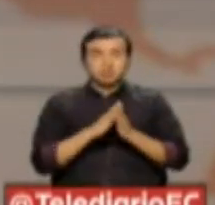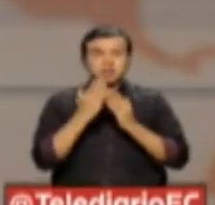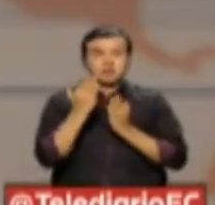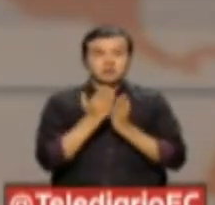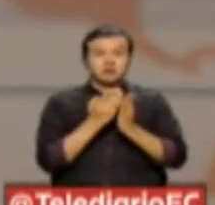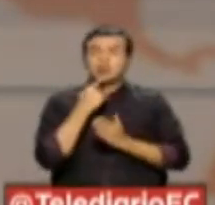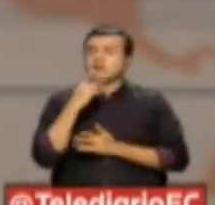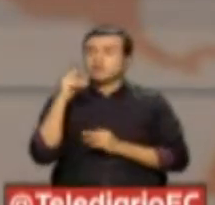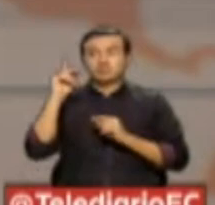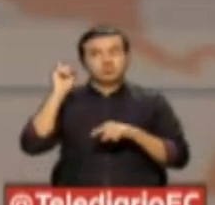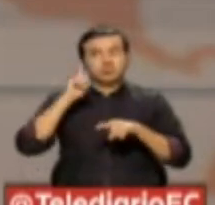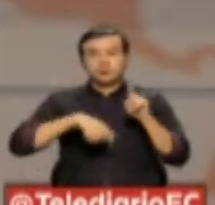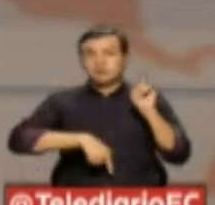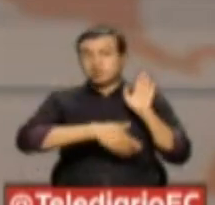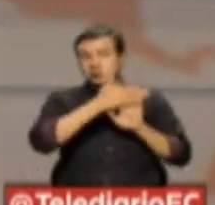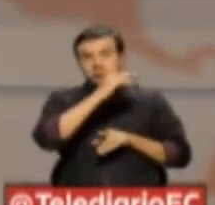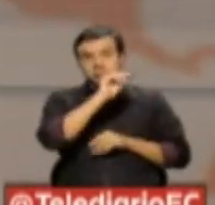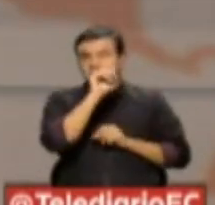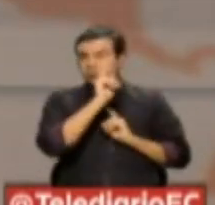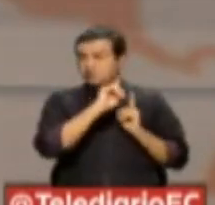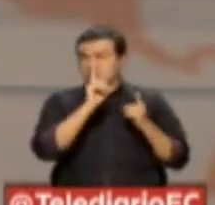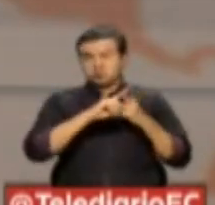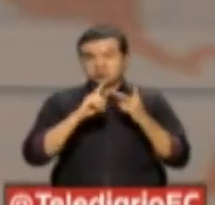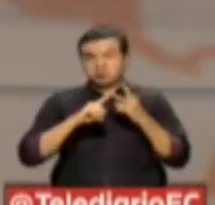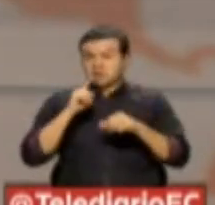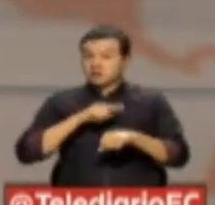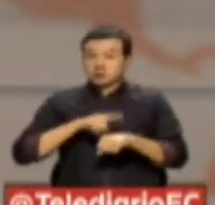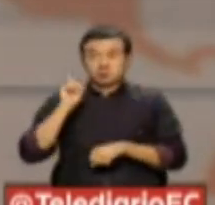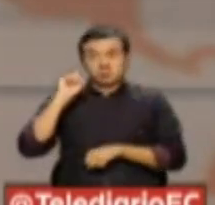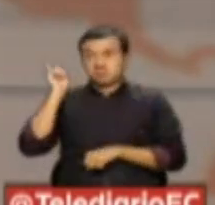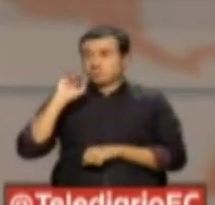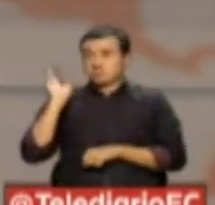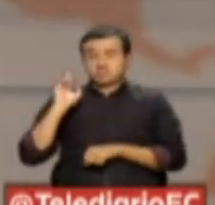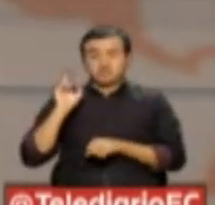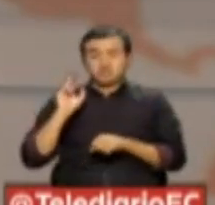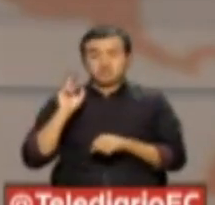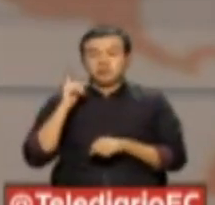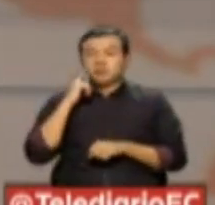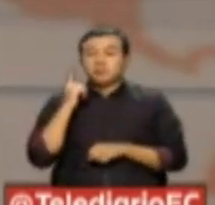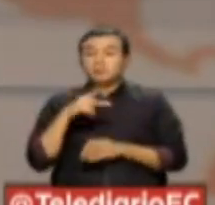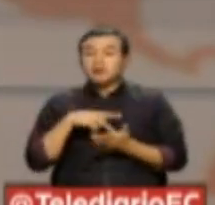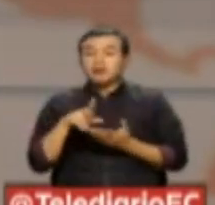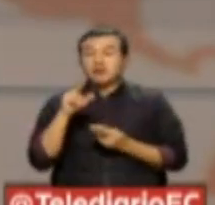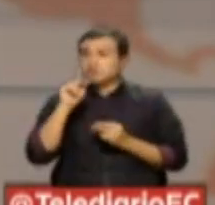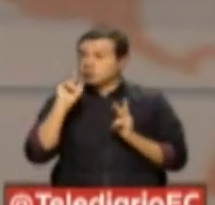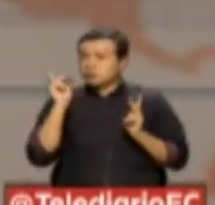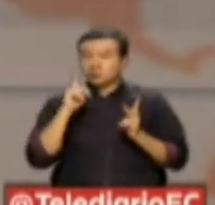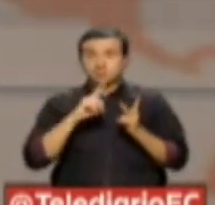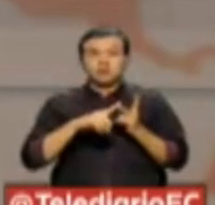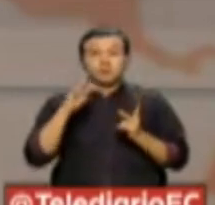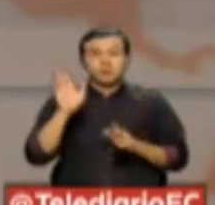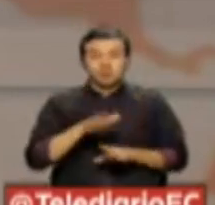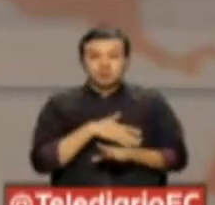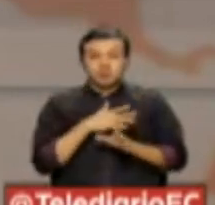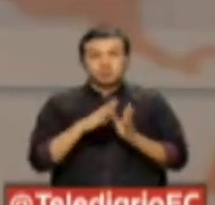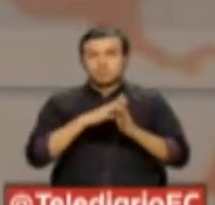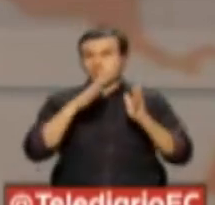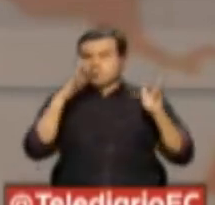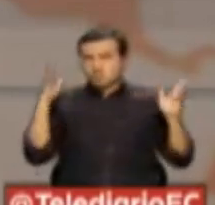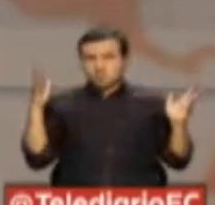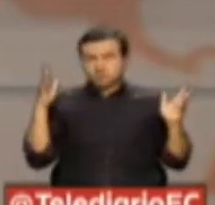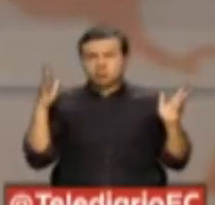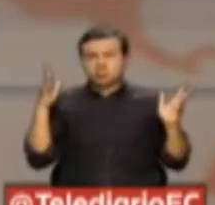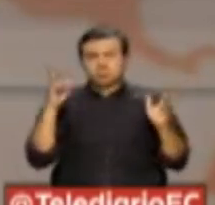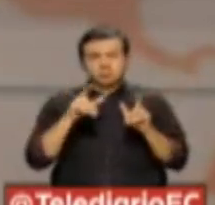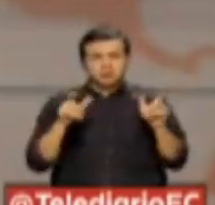servicio le dice no por allá no voy no a estas horas ya no se utiliza el taxi metro cuando le ponen la música altísimo volumen y